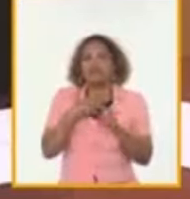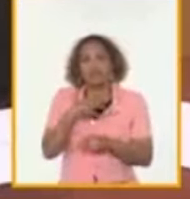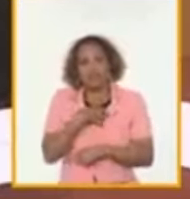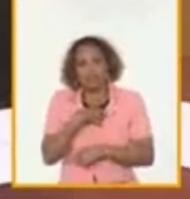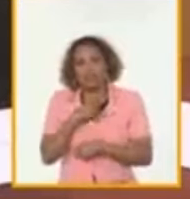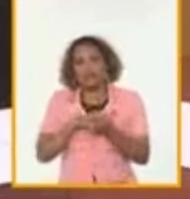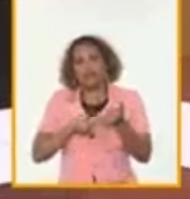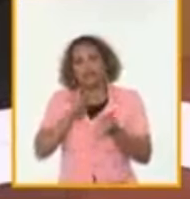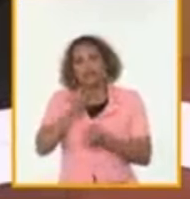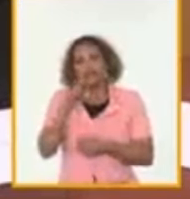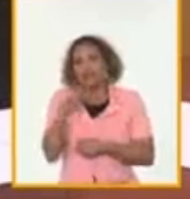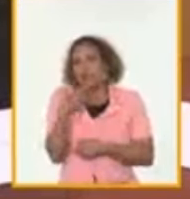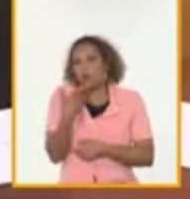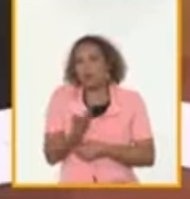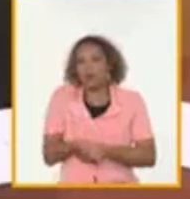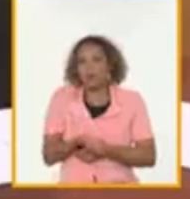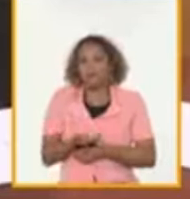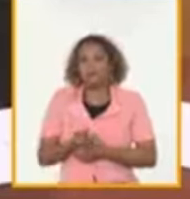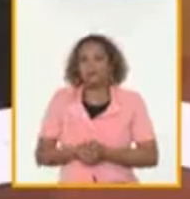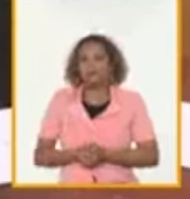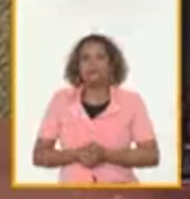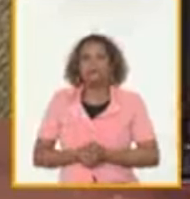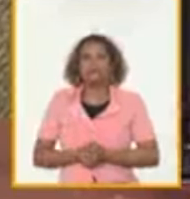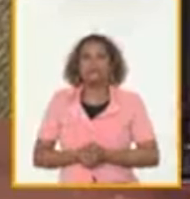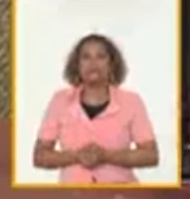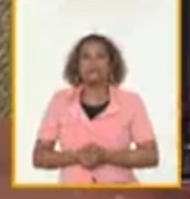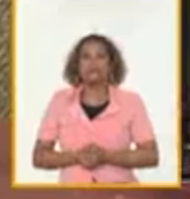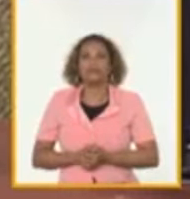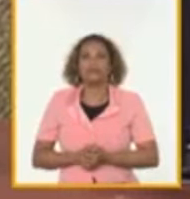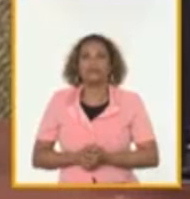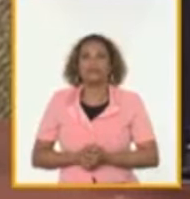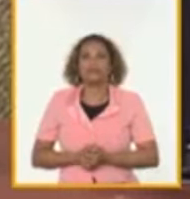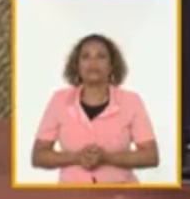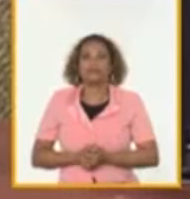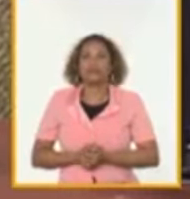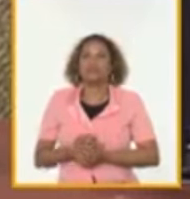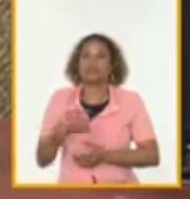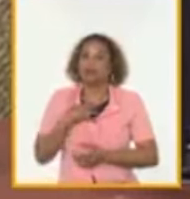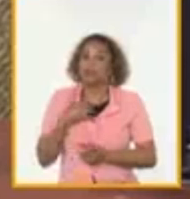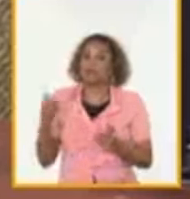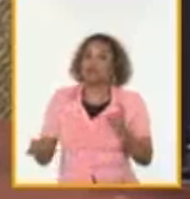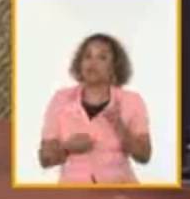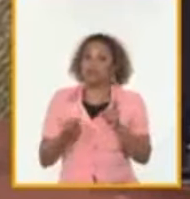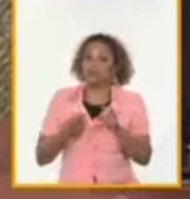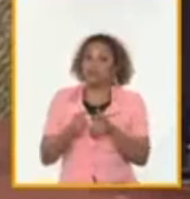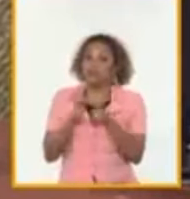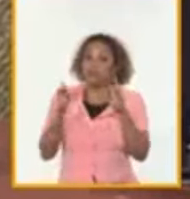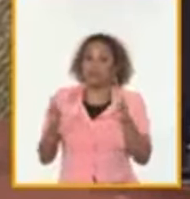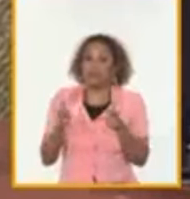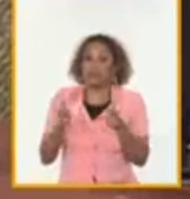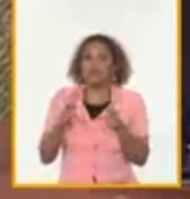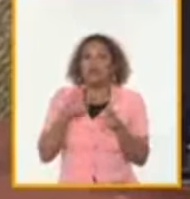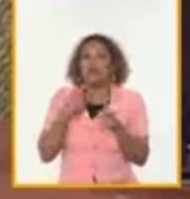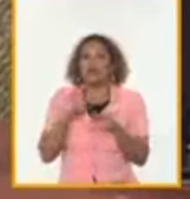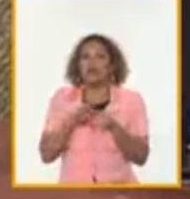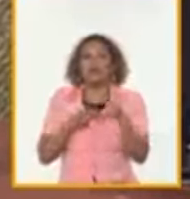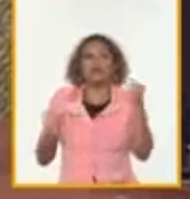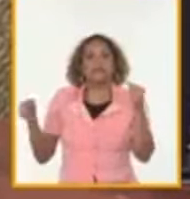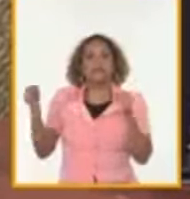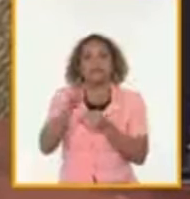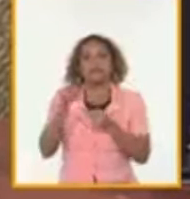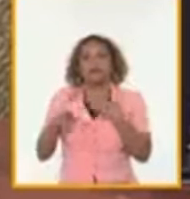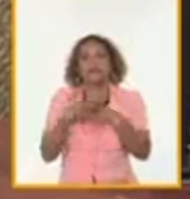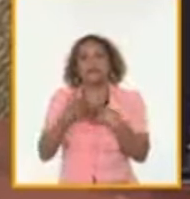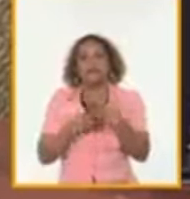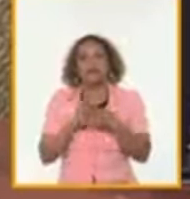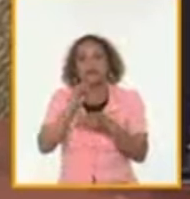la la provincia Hacia dónde usted apuntaría bueno nosotros tenemos un gran desafío en la provincia y para nosotros hoy es el principal problema que